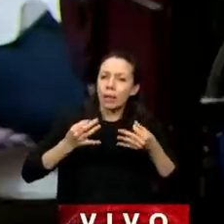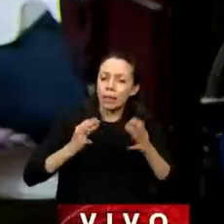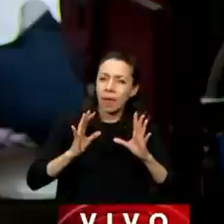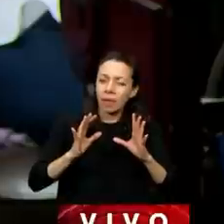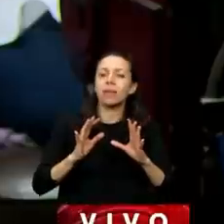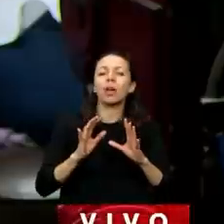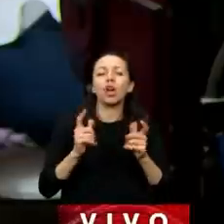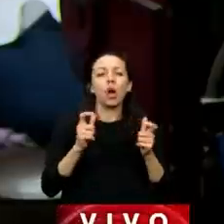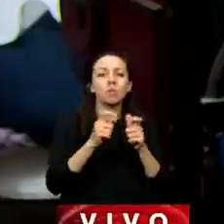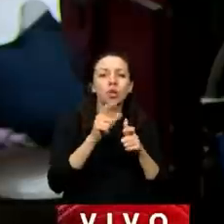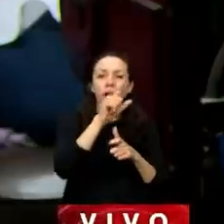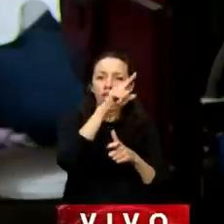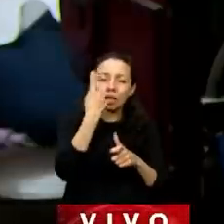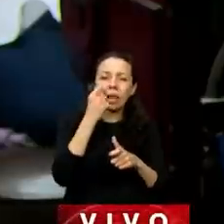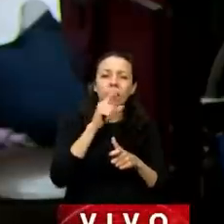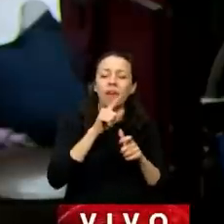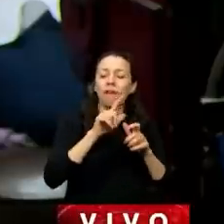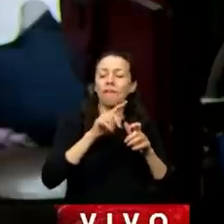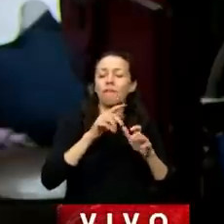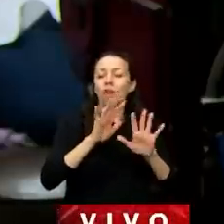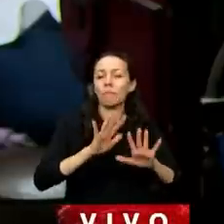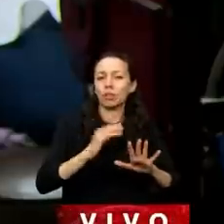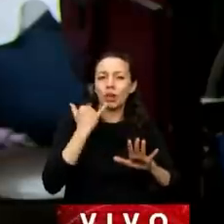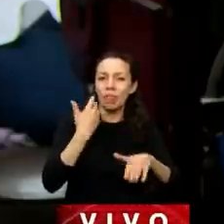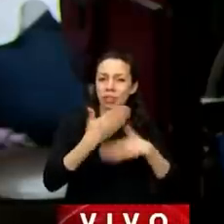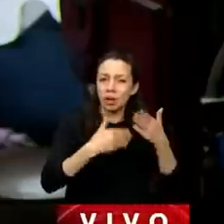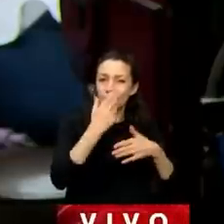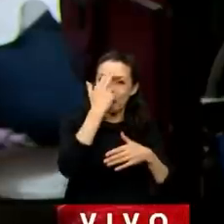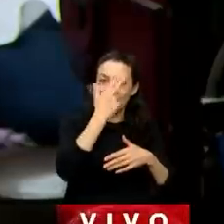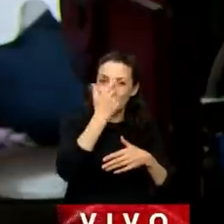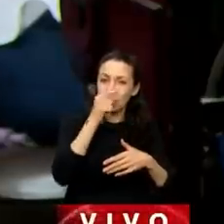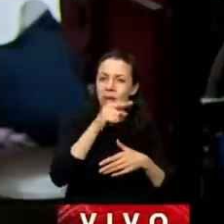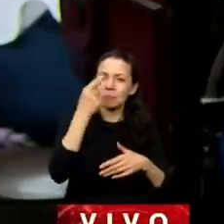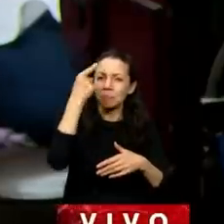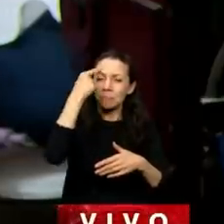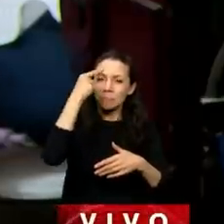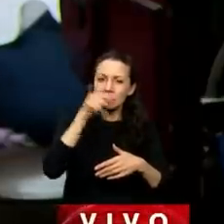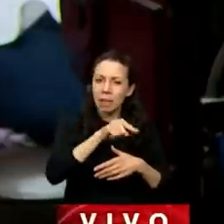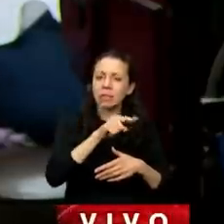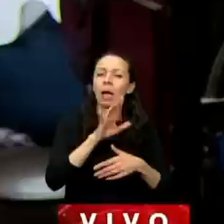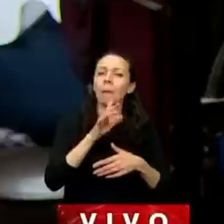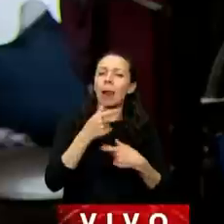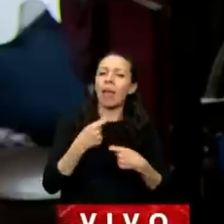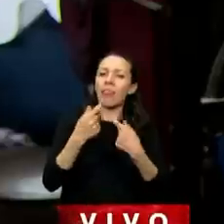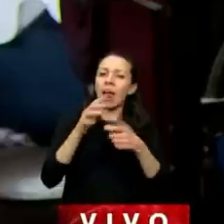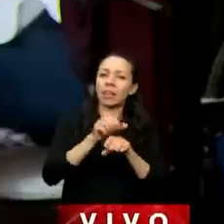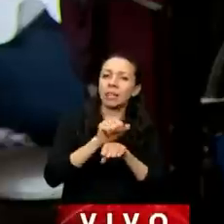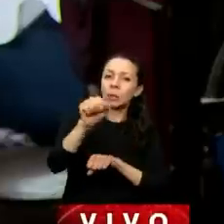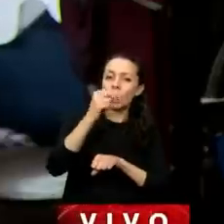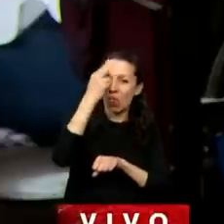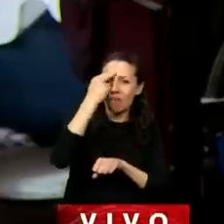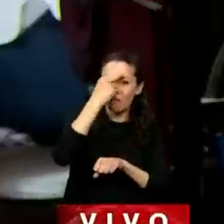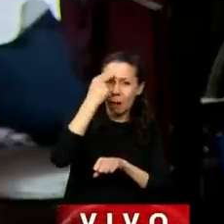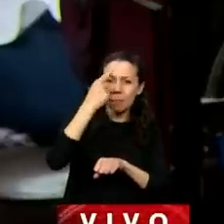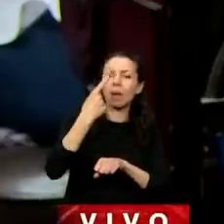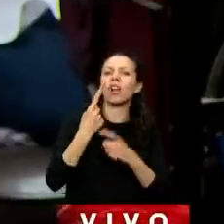Comisión Nacional de Formación y Desarrollo de la Enfermería considera para las titulaciones de enfermería